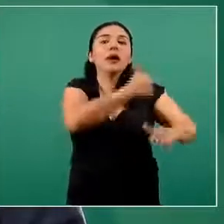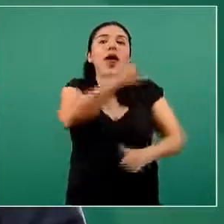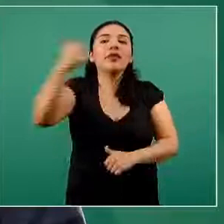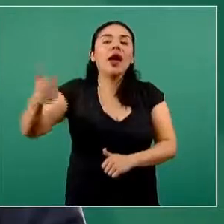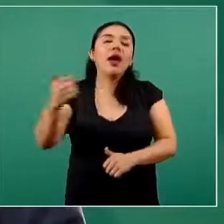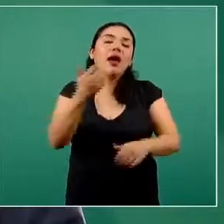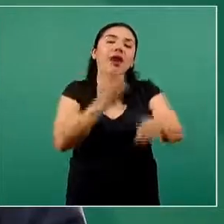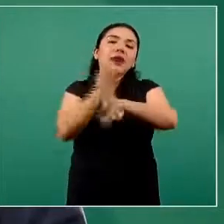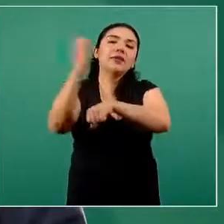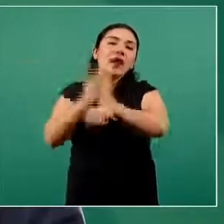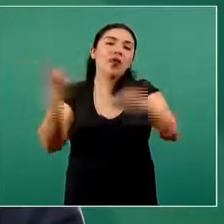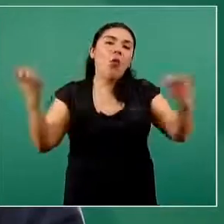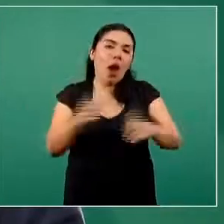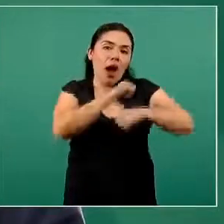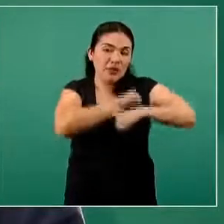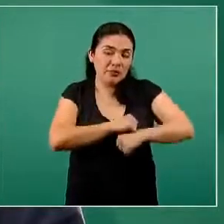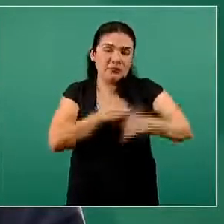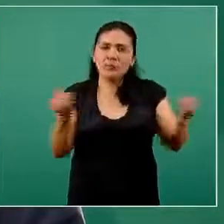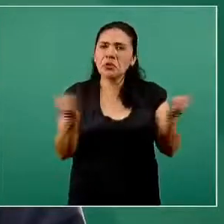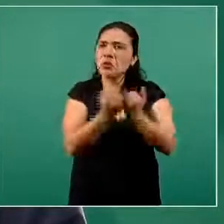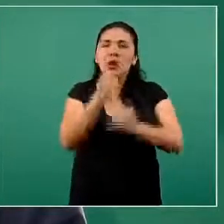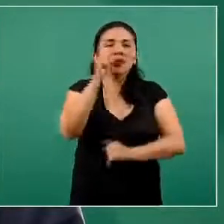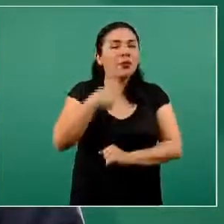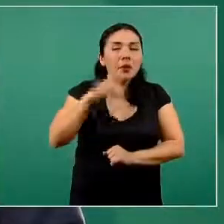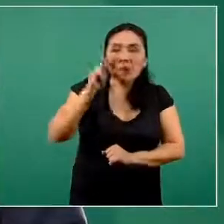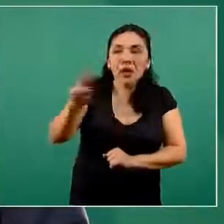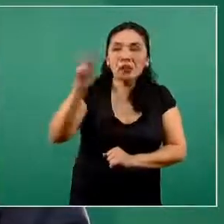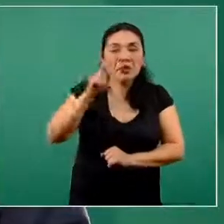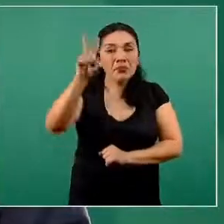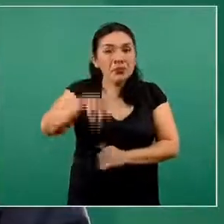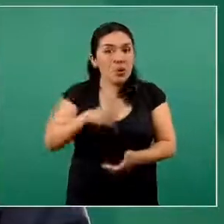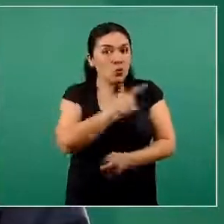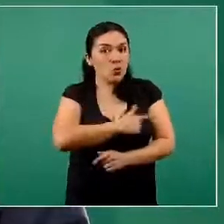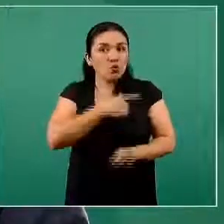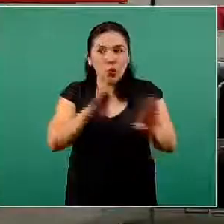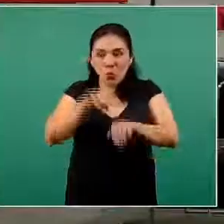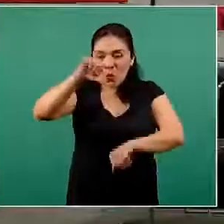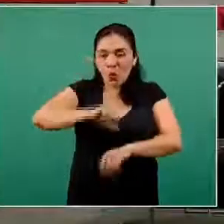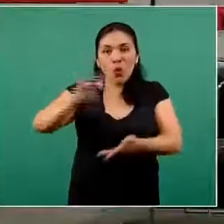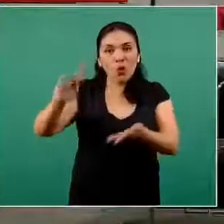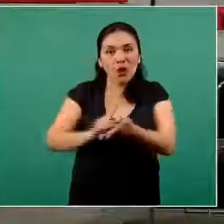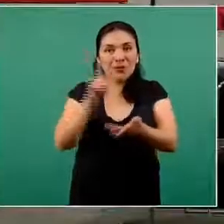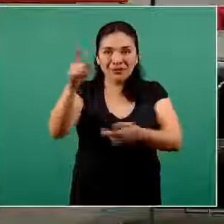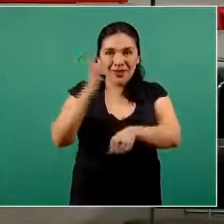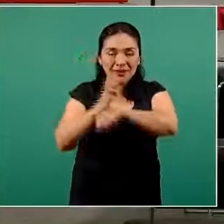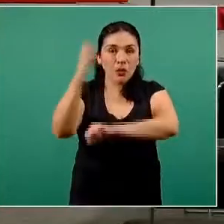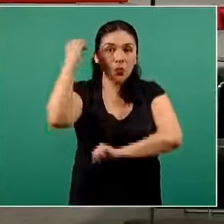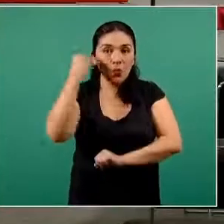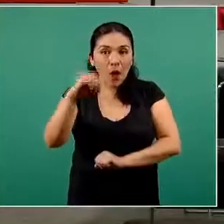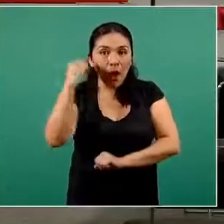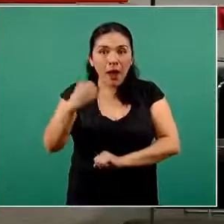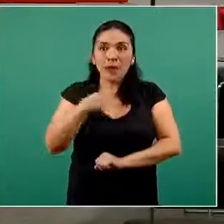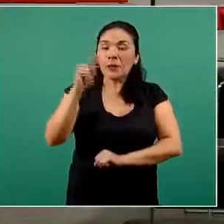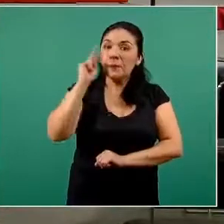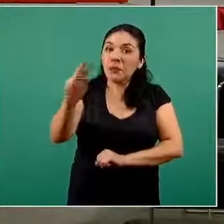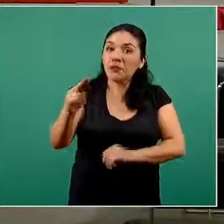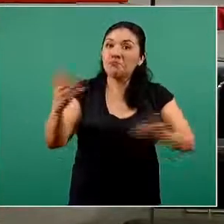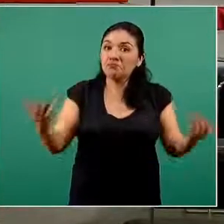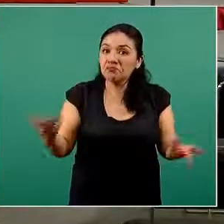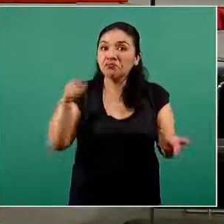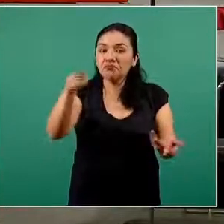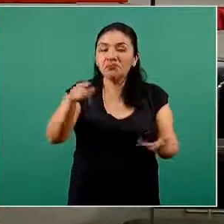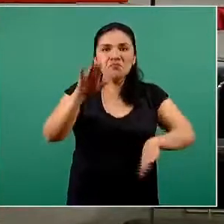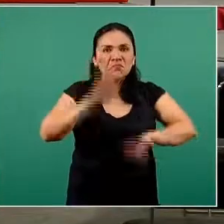cada entidad federativa. Y en todos los casos da muchísimo gusto, es el caso de hoy con Oaxaca, observar la